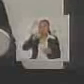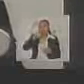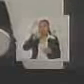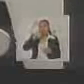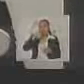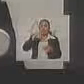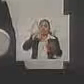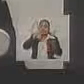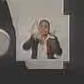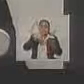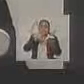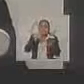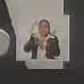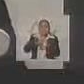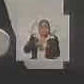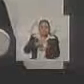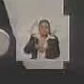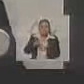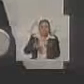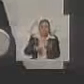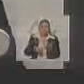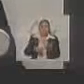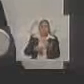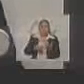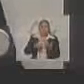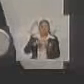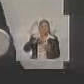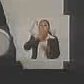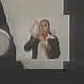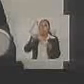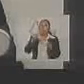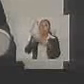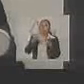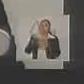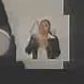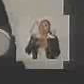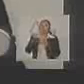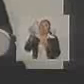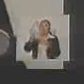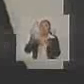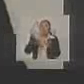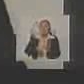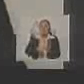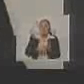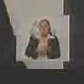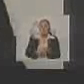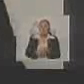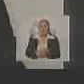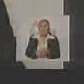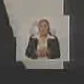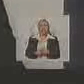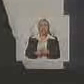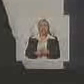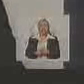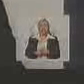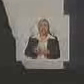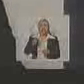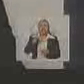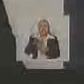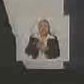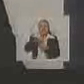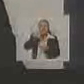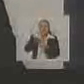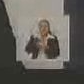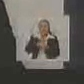sus declaraciones de impuestos y sus declaraciones de interés. Segundo, vamos a transparentar las tres nóminas de la